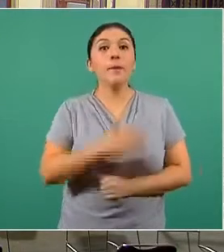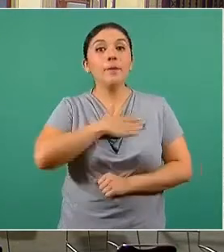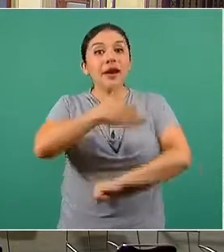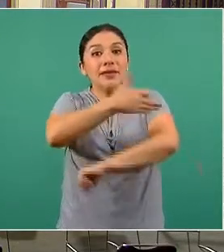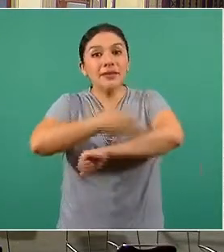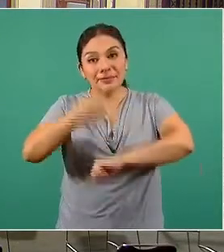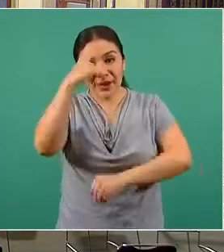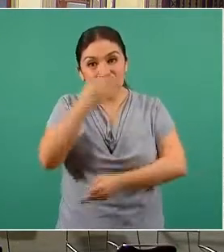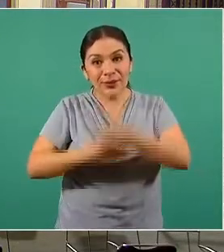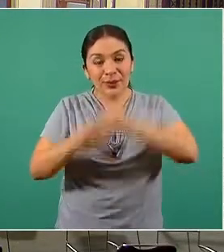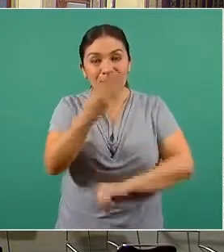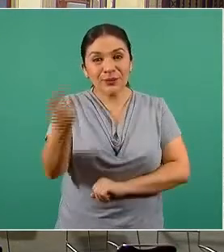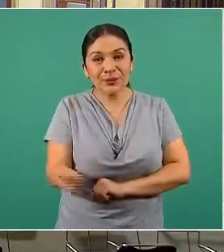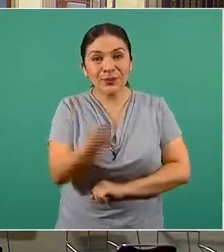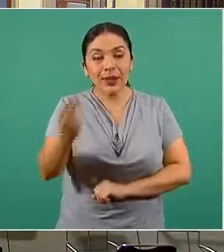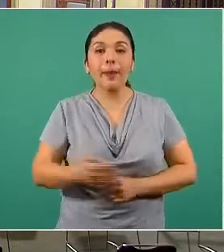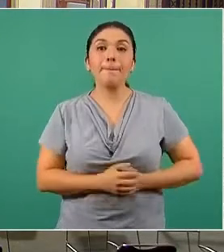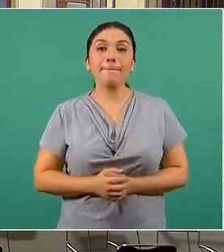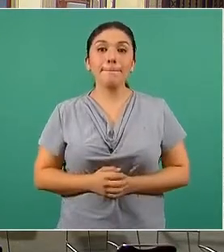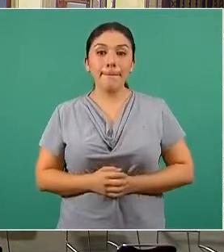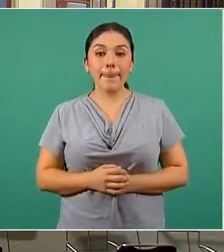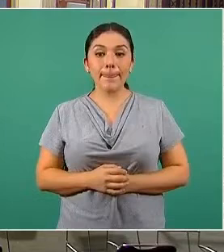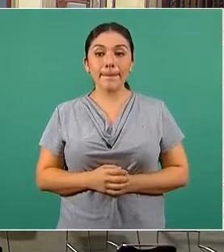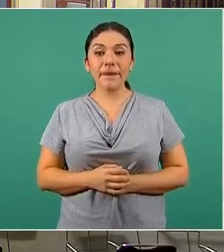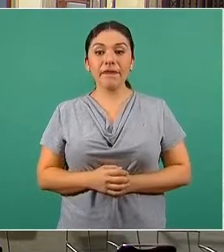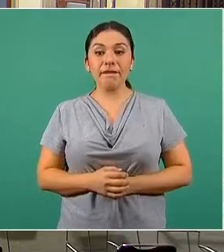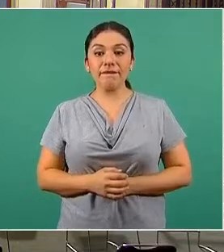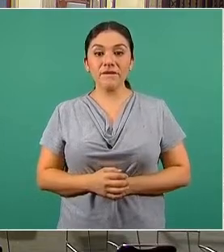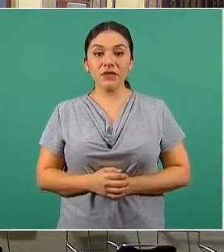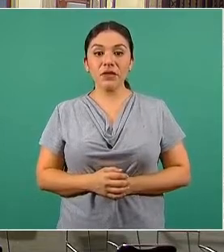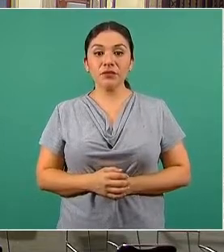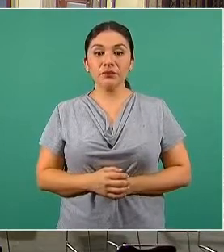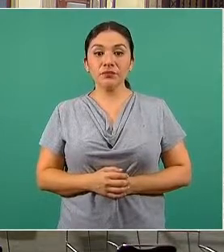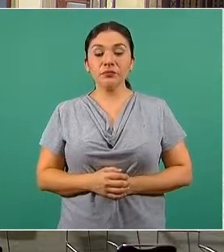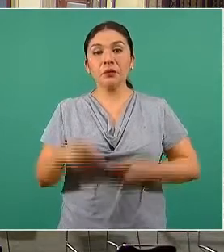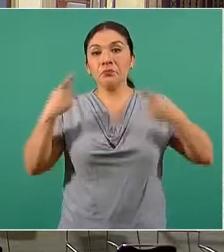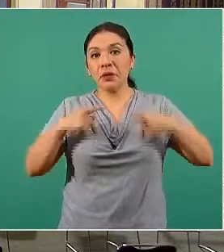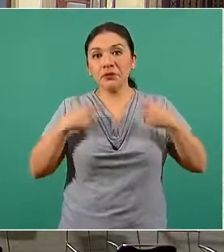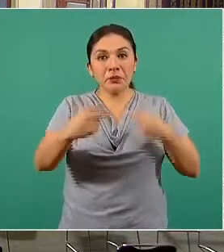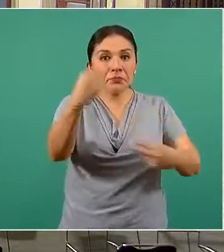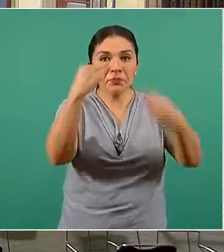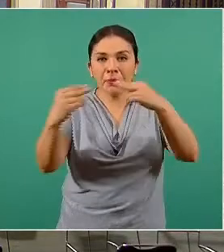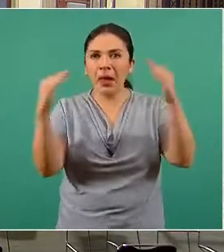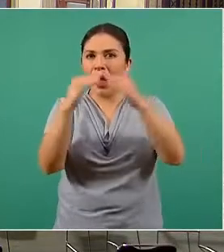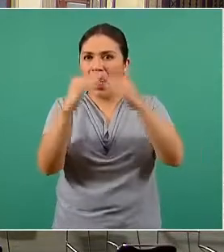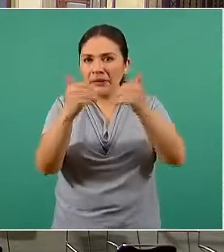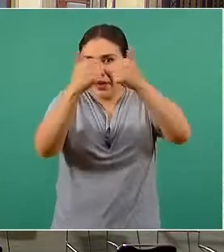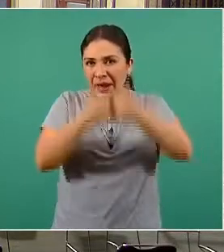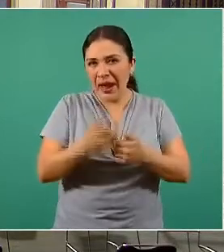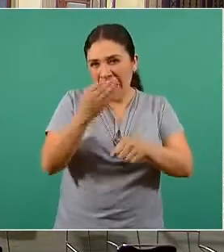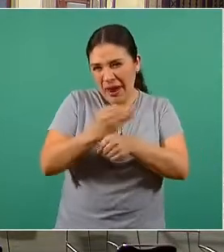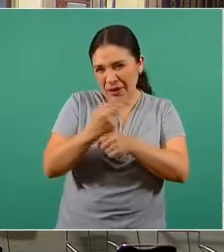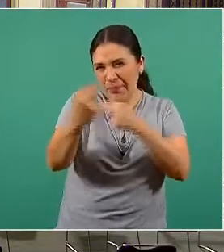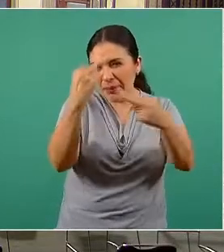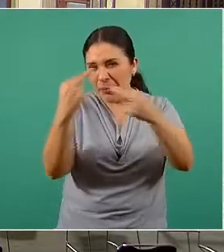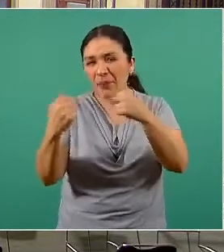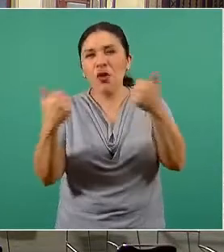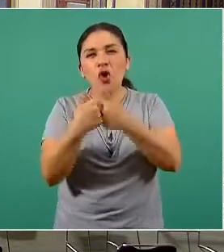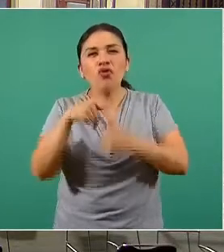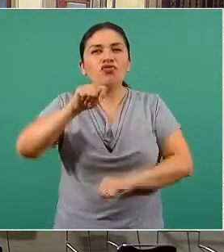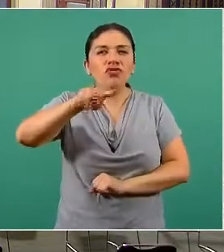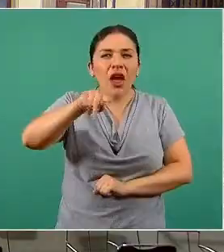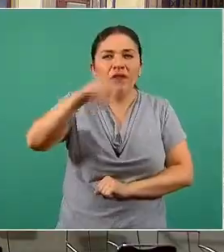buenas tardes, tengan todas en casa, todas las personas que están en casa nos están viendo a través de